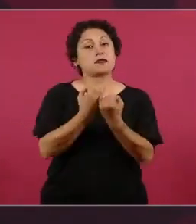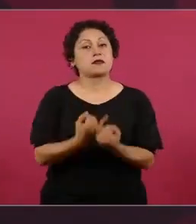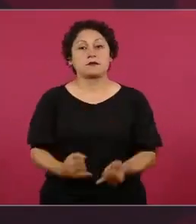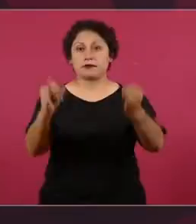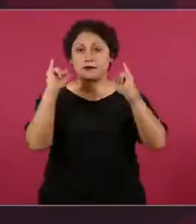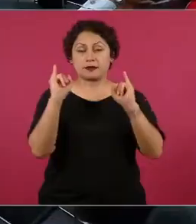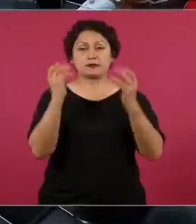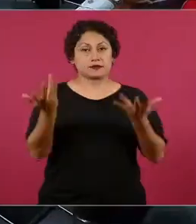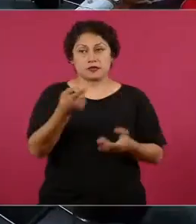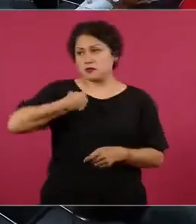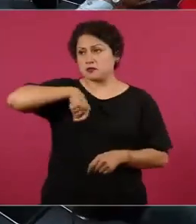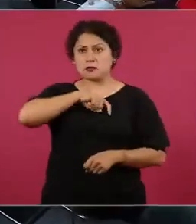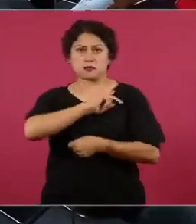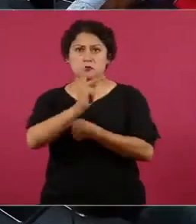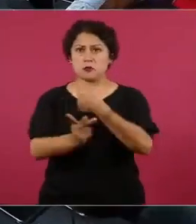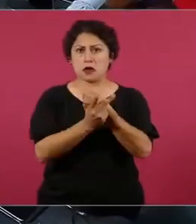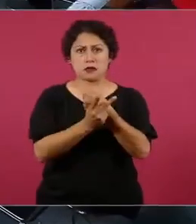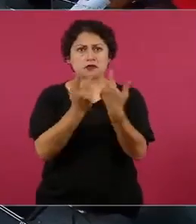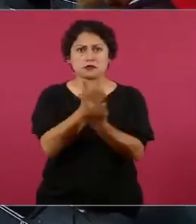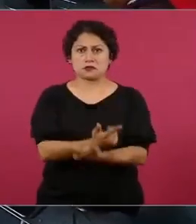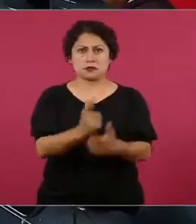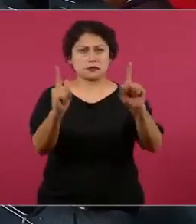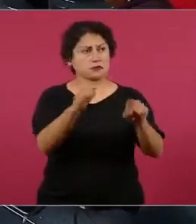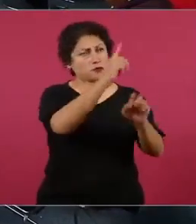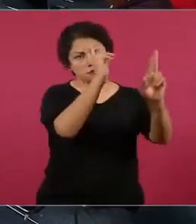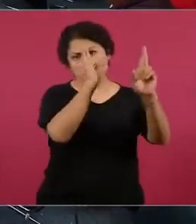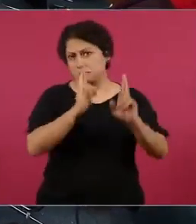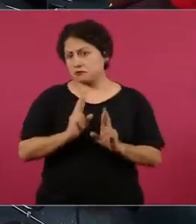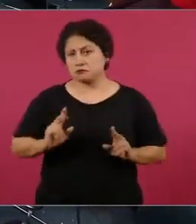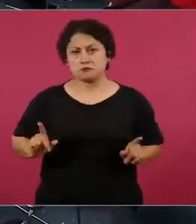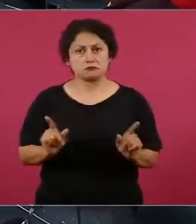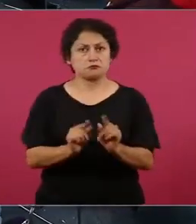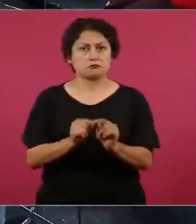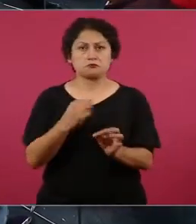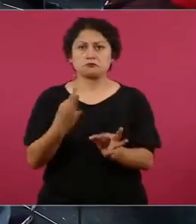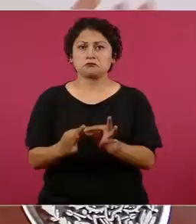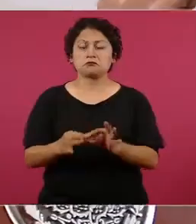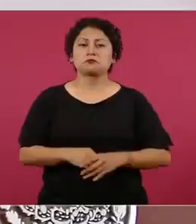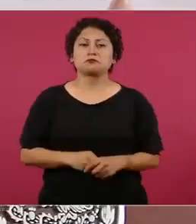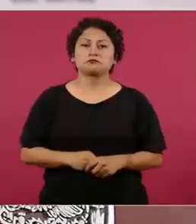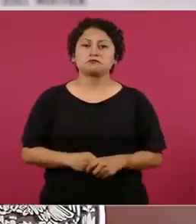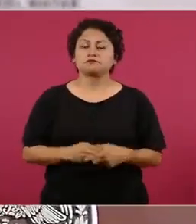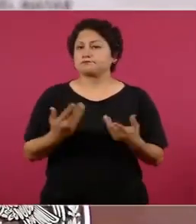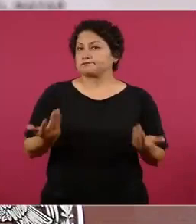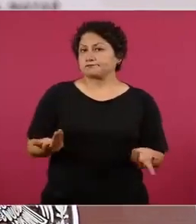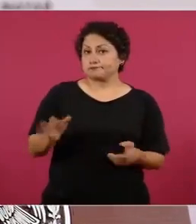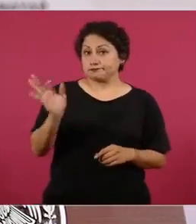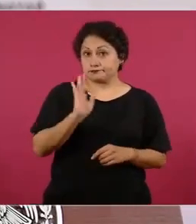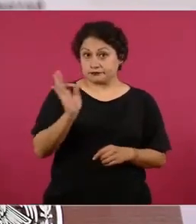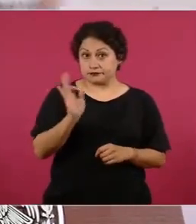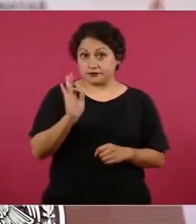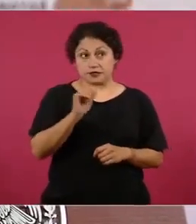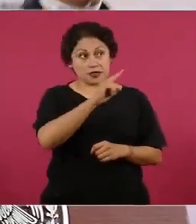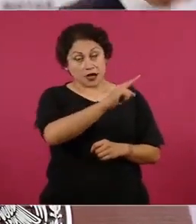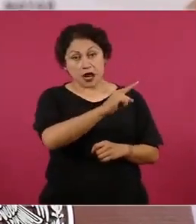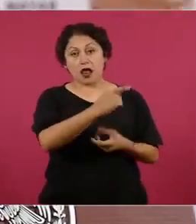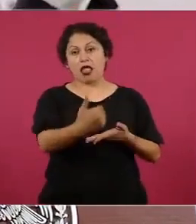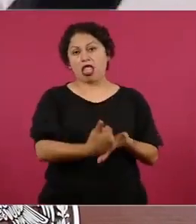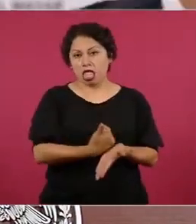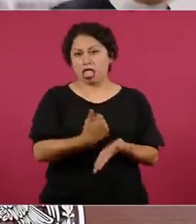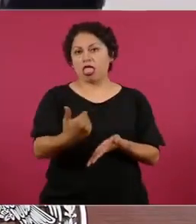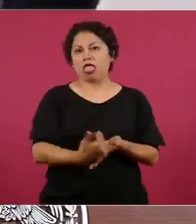parte del… De la soberanía de nuestro país. ¿Quién lo dijo? Sí, pero mientras no haya eso y sigan